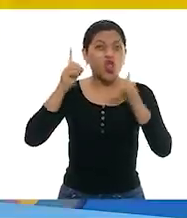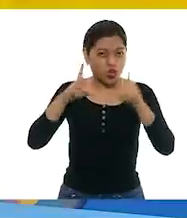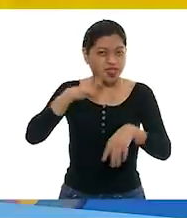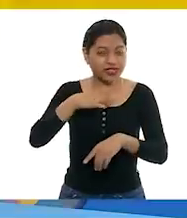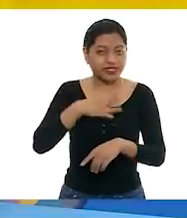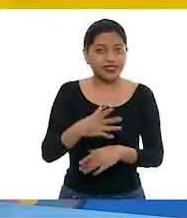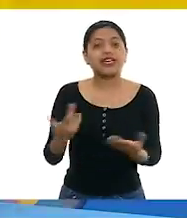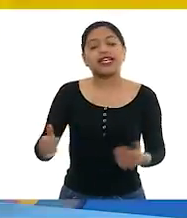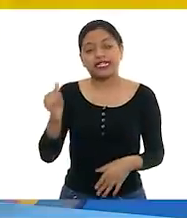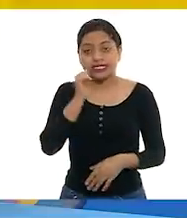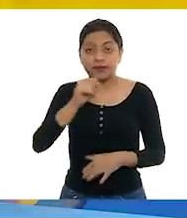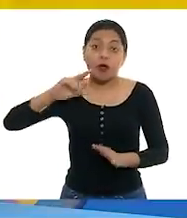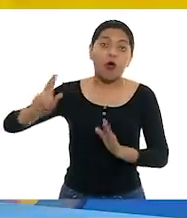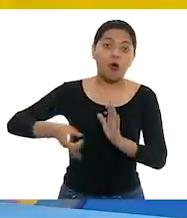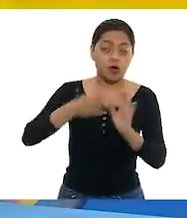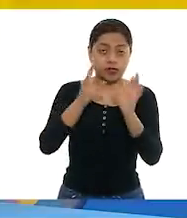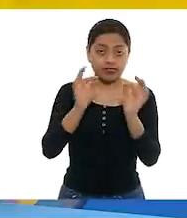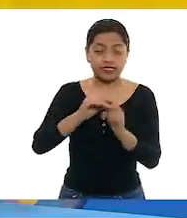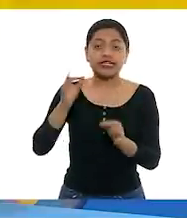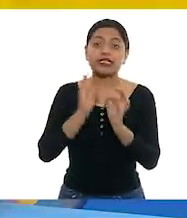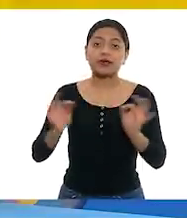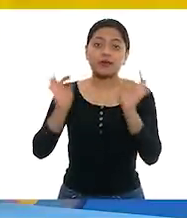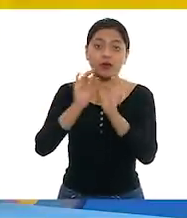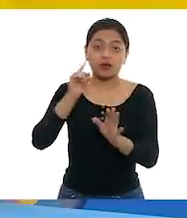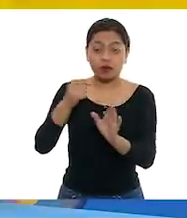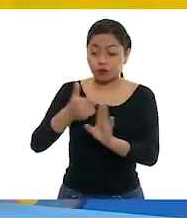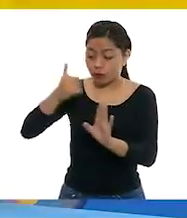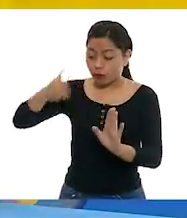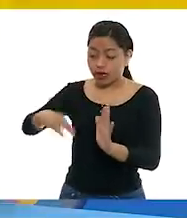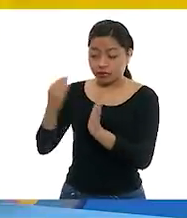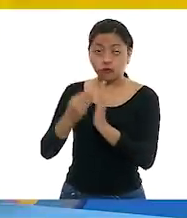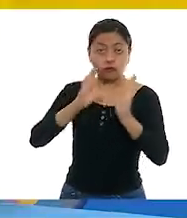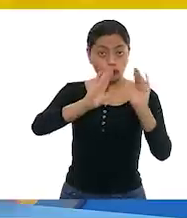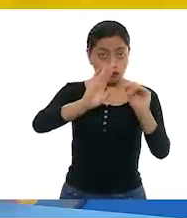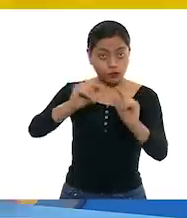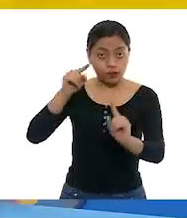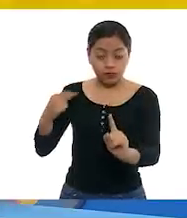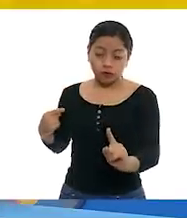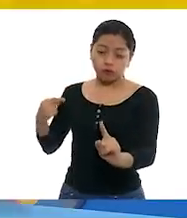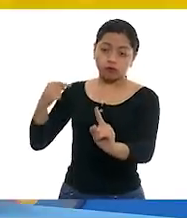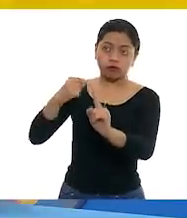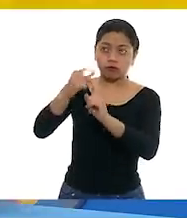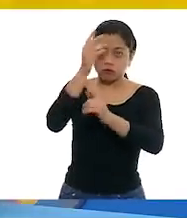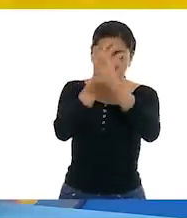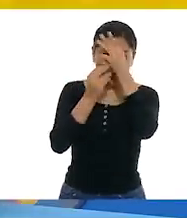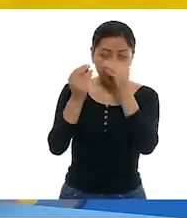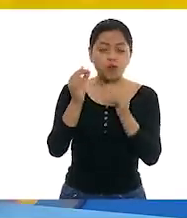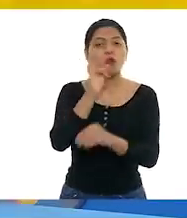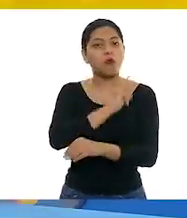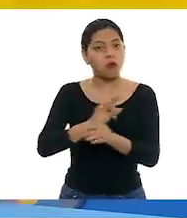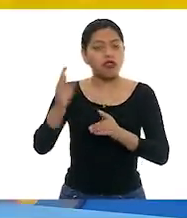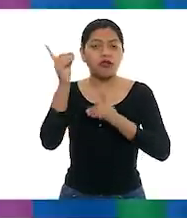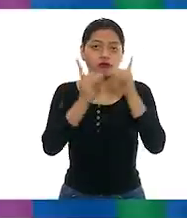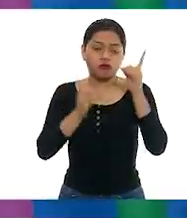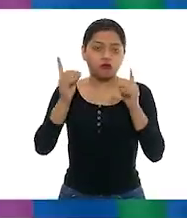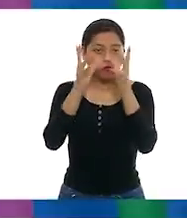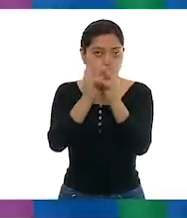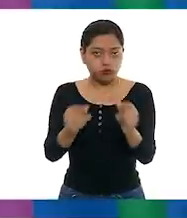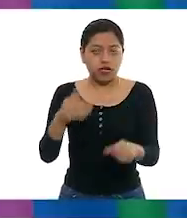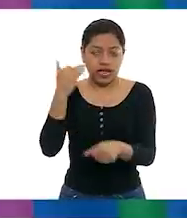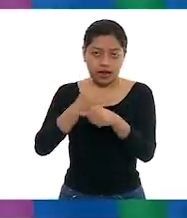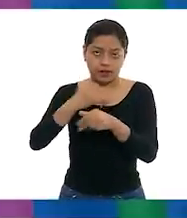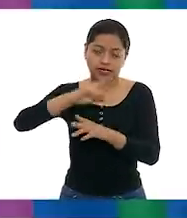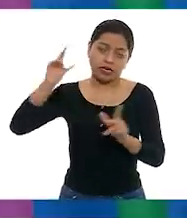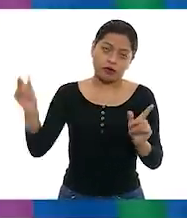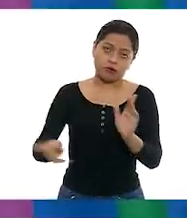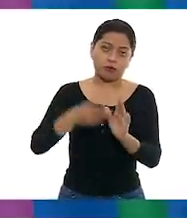repaso siempre es muy bueno para recordar algún tema o resolver algunas dudas que surjan después de la clase. Así es. A ver,